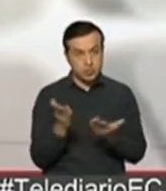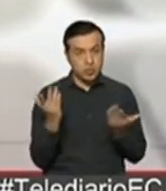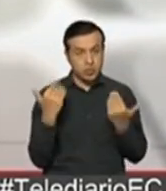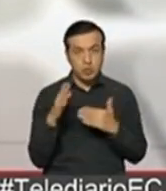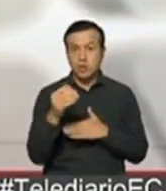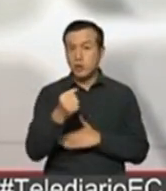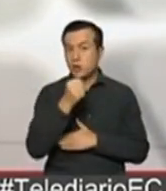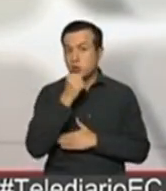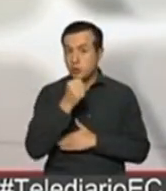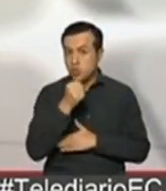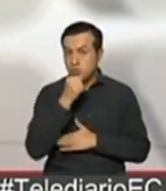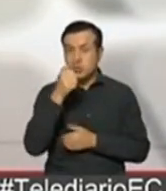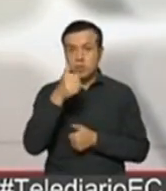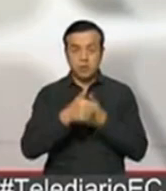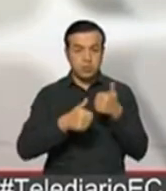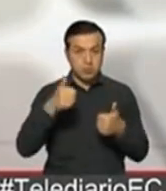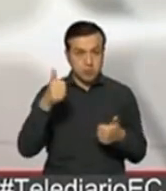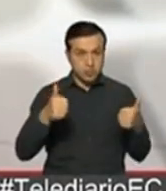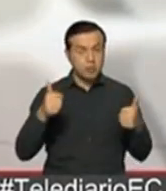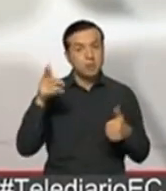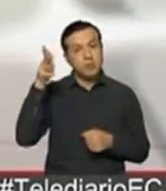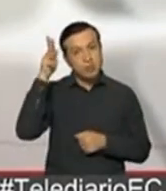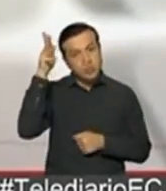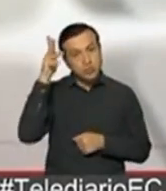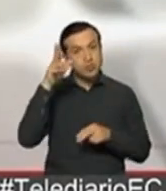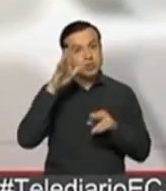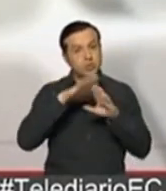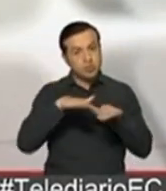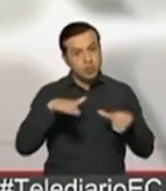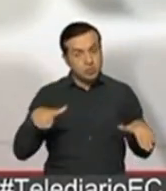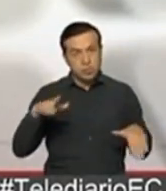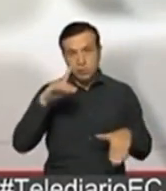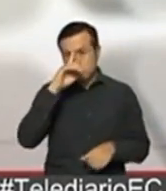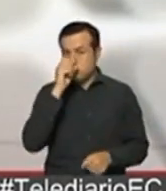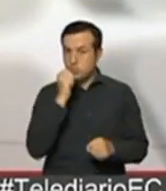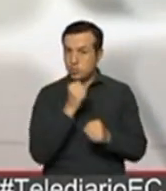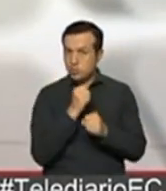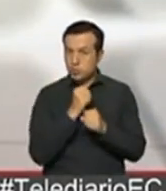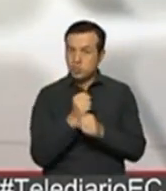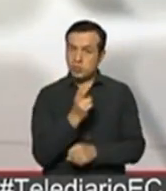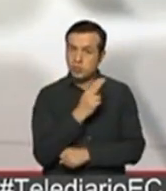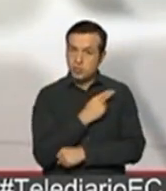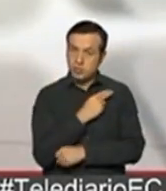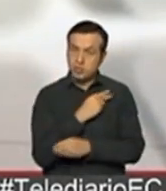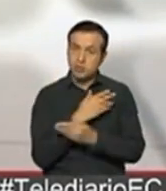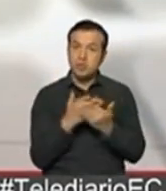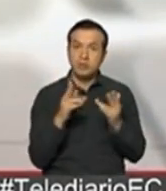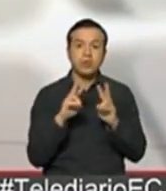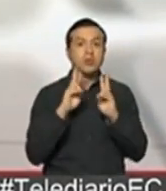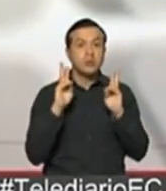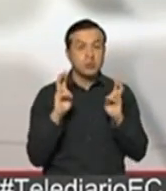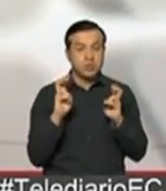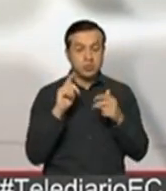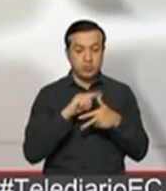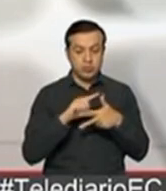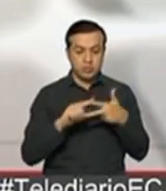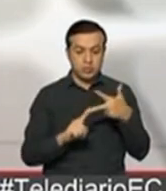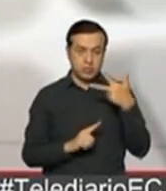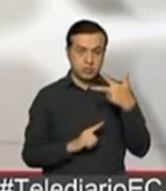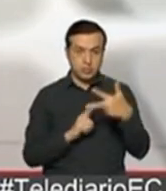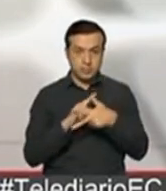entrevistas con autoridades profesores estudiantes trabajadores de las universidades sobre los tres ejes